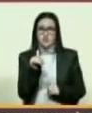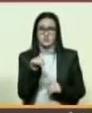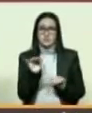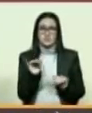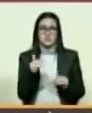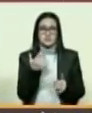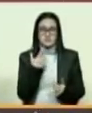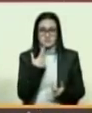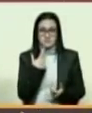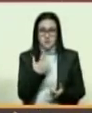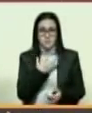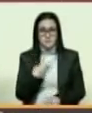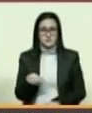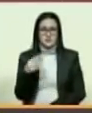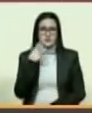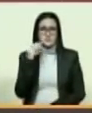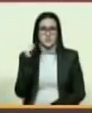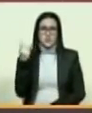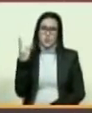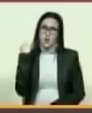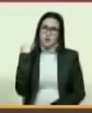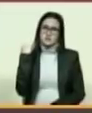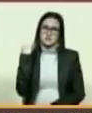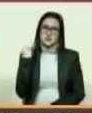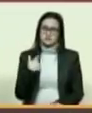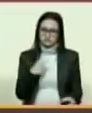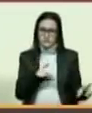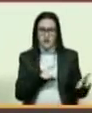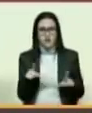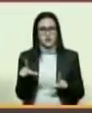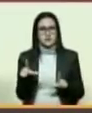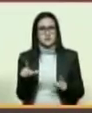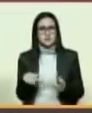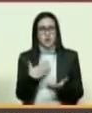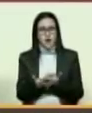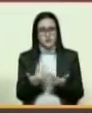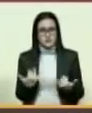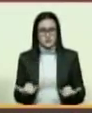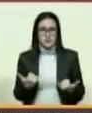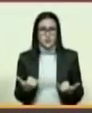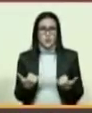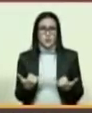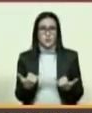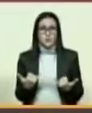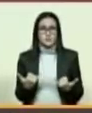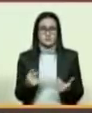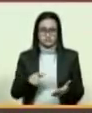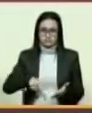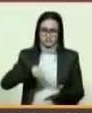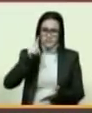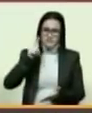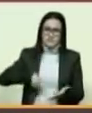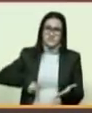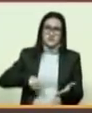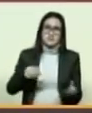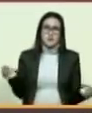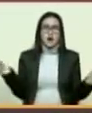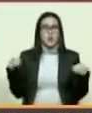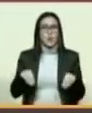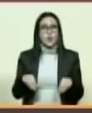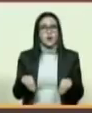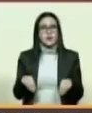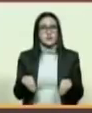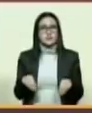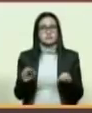manera categórica el presidente Nicolás Maduro el día de ayer. Estamos listos hasta el día de hoy para la firma del acuerdo de